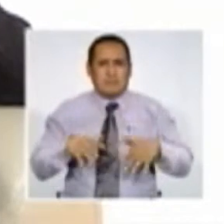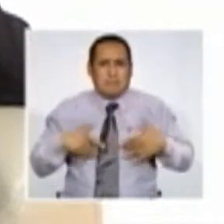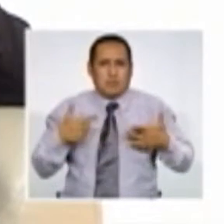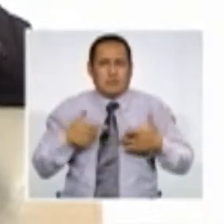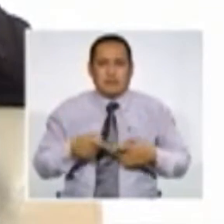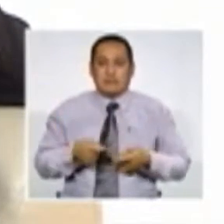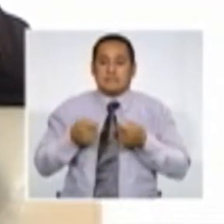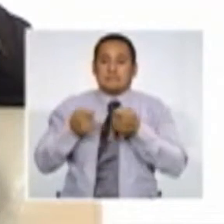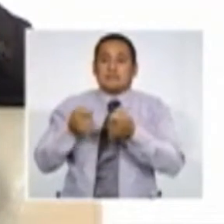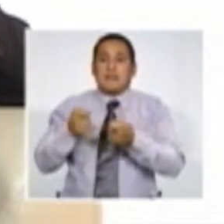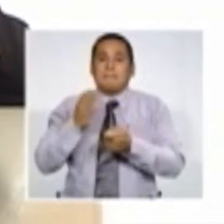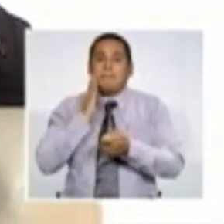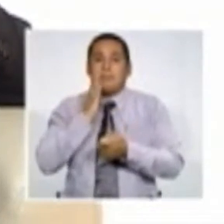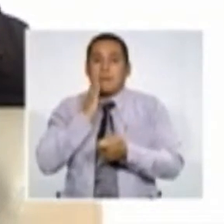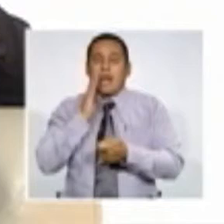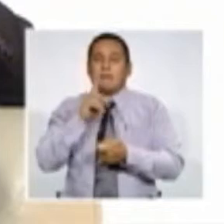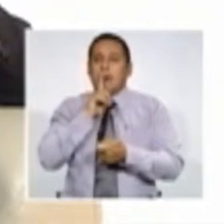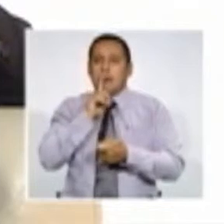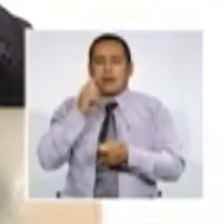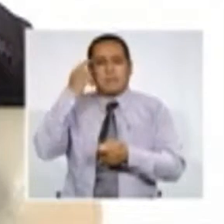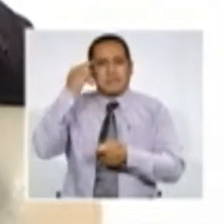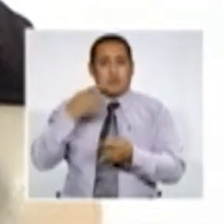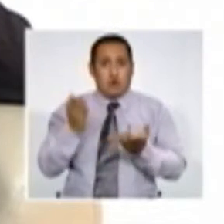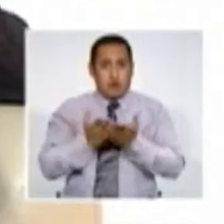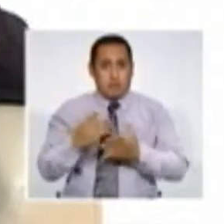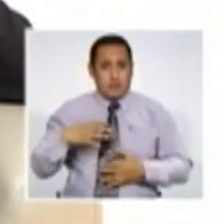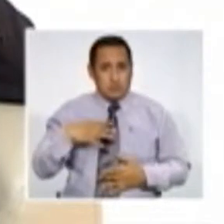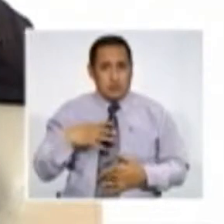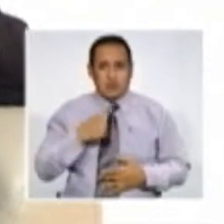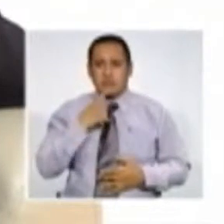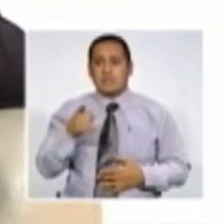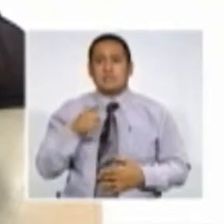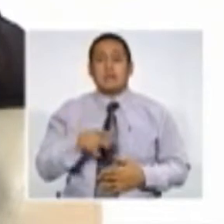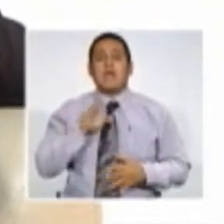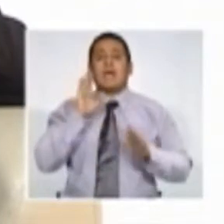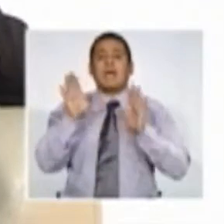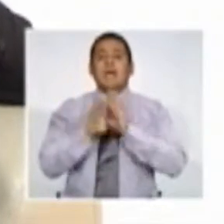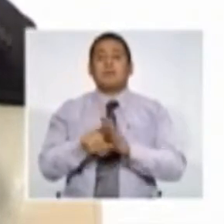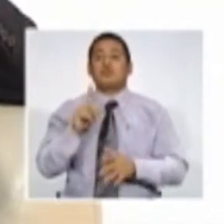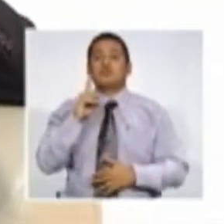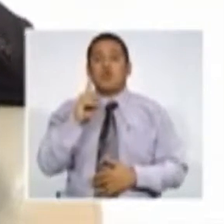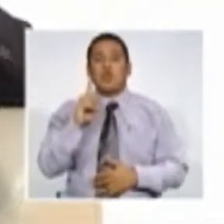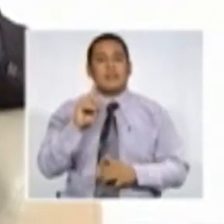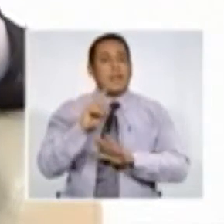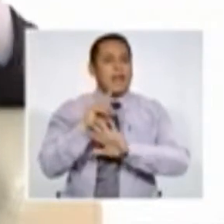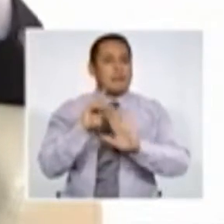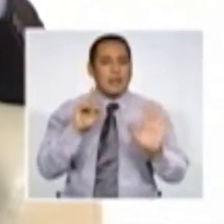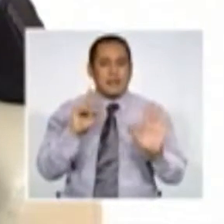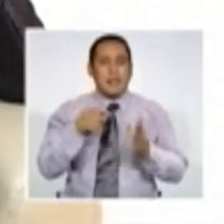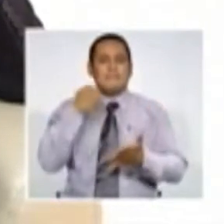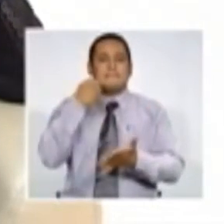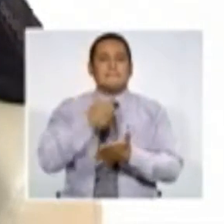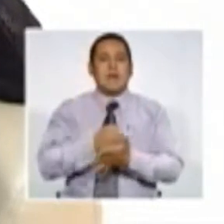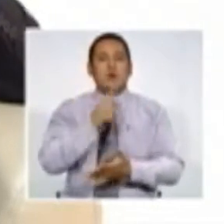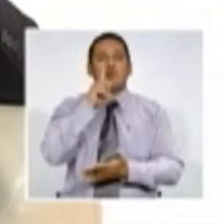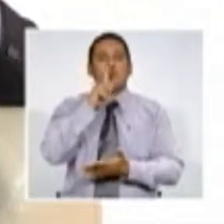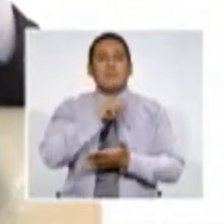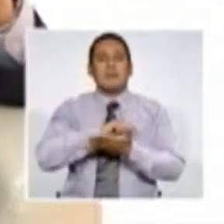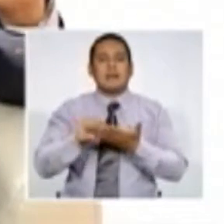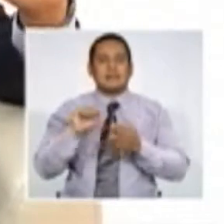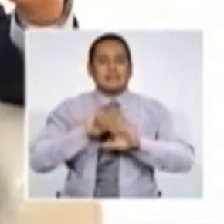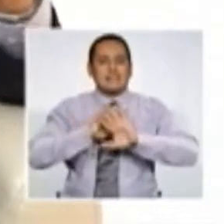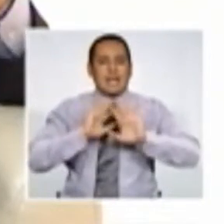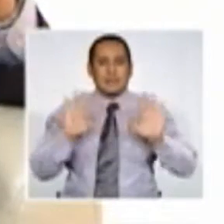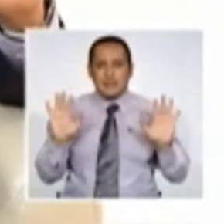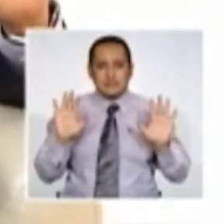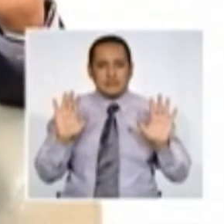de que no se puede obligar al padre de familia, estamos hablando de colegios privados, más que al pago de la